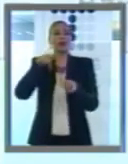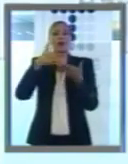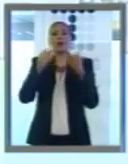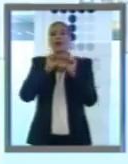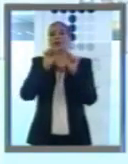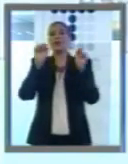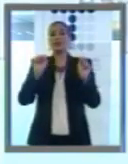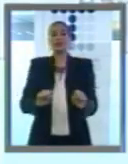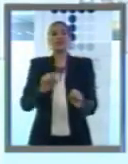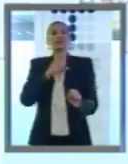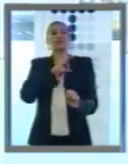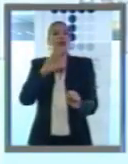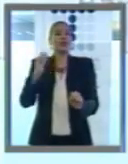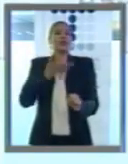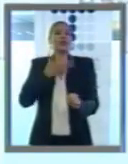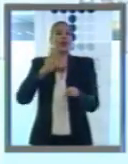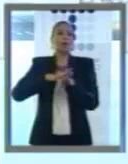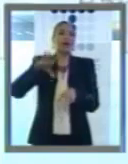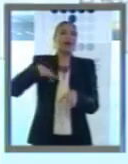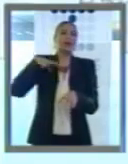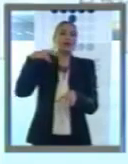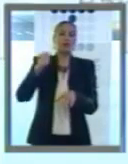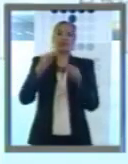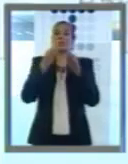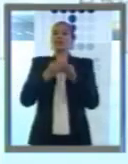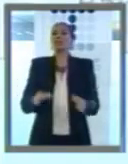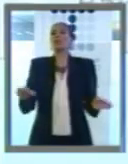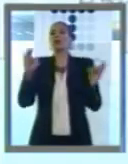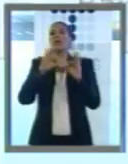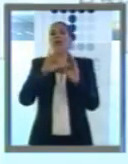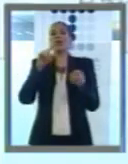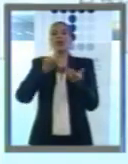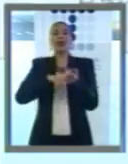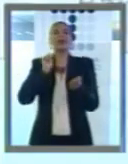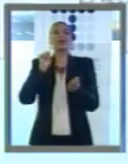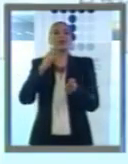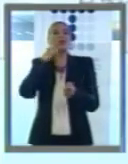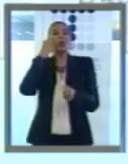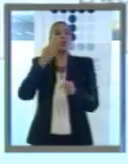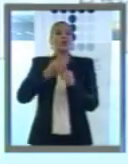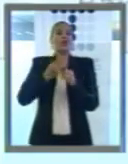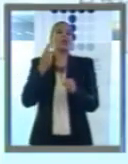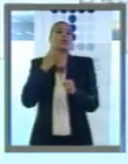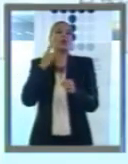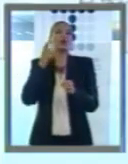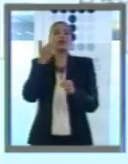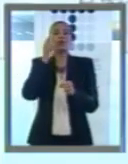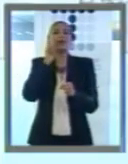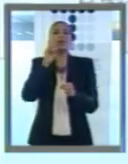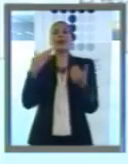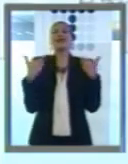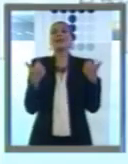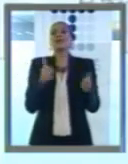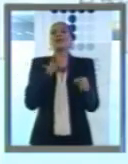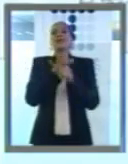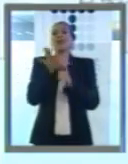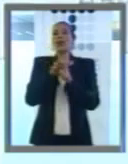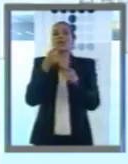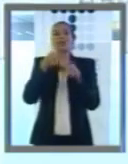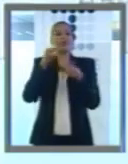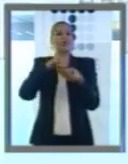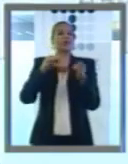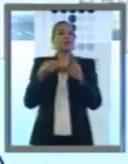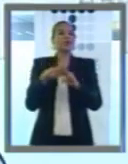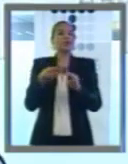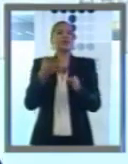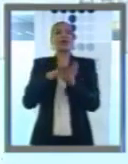sistema, pues tendremos que hacer un esfuerzo relevante con una voluntad política de interpretar y de entender los motivos que